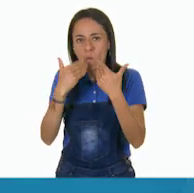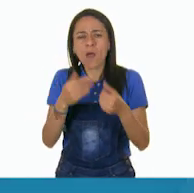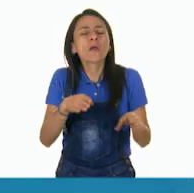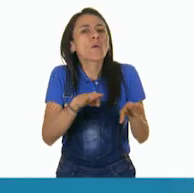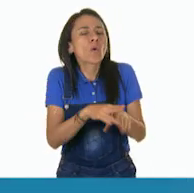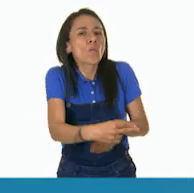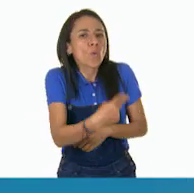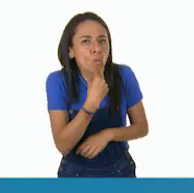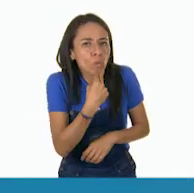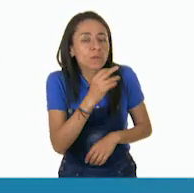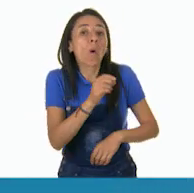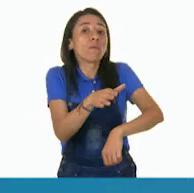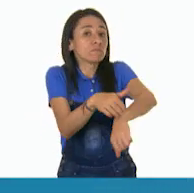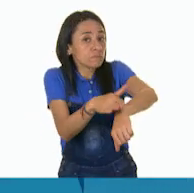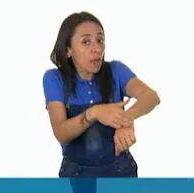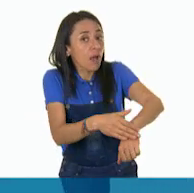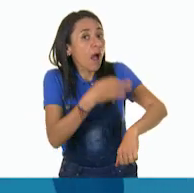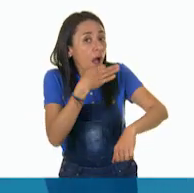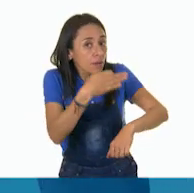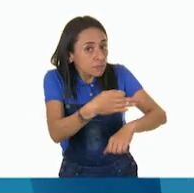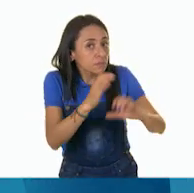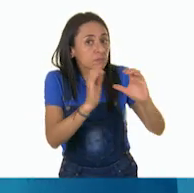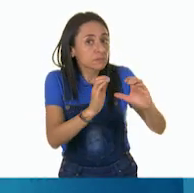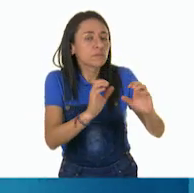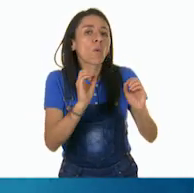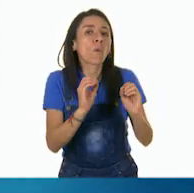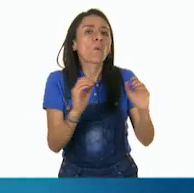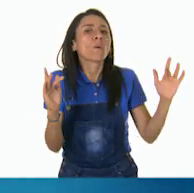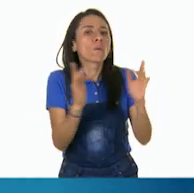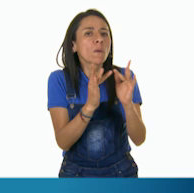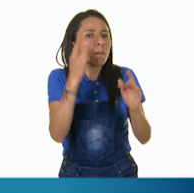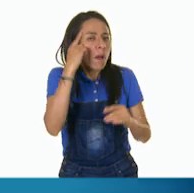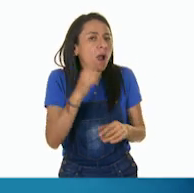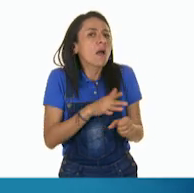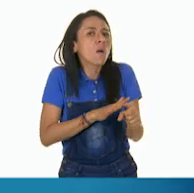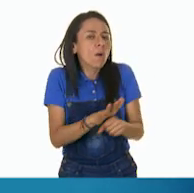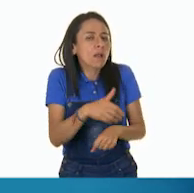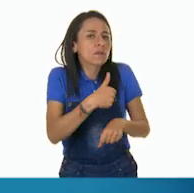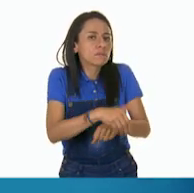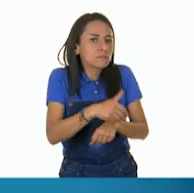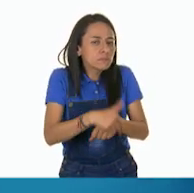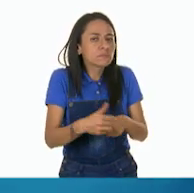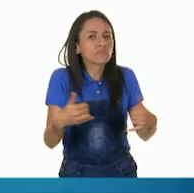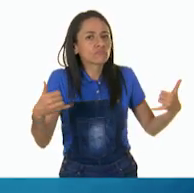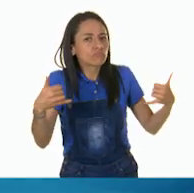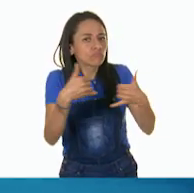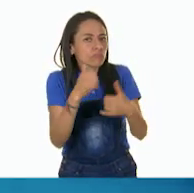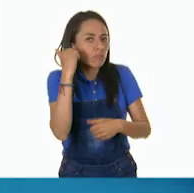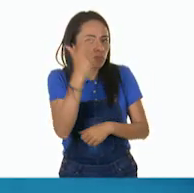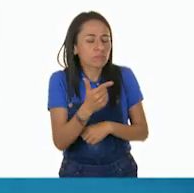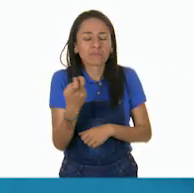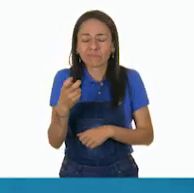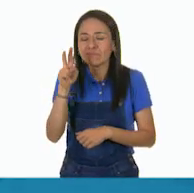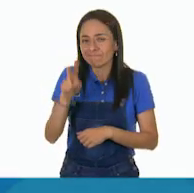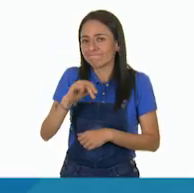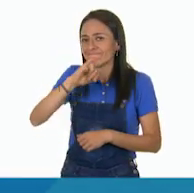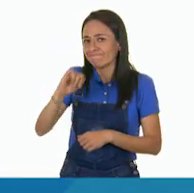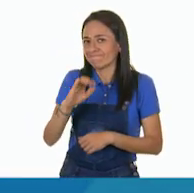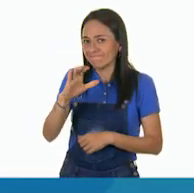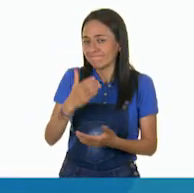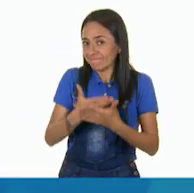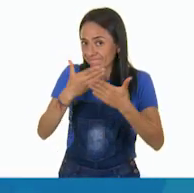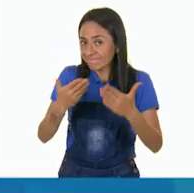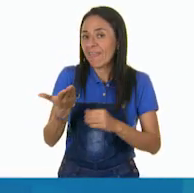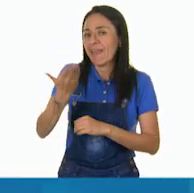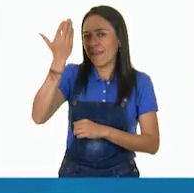advertencias o los datos de contacto así es juan carlos y también viene información que ya aprendimos a reconocer en la